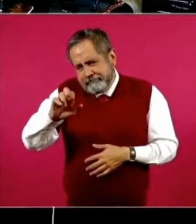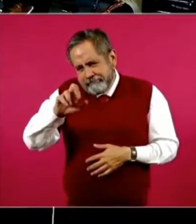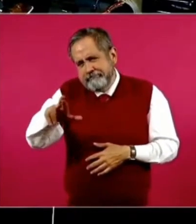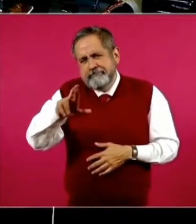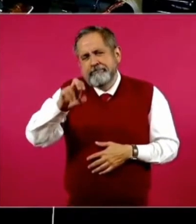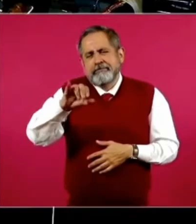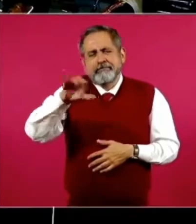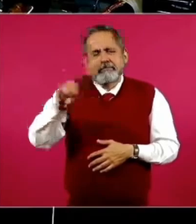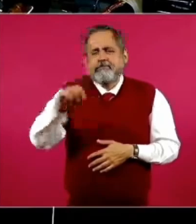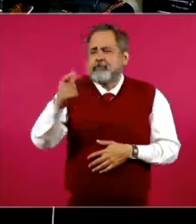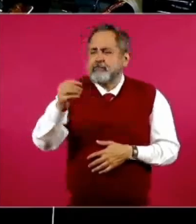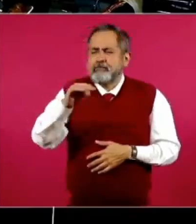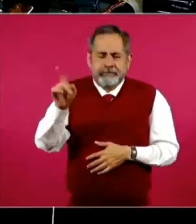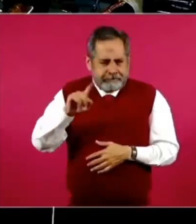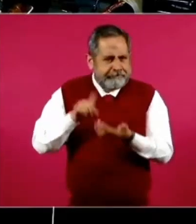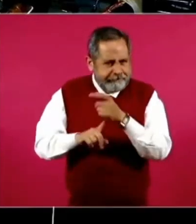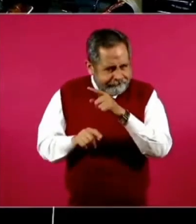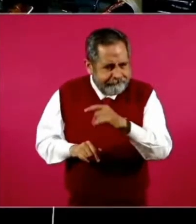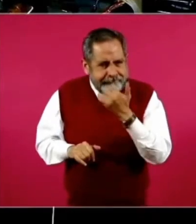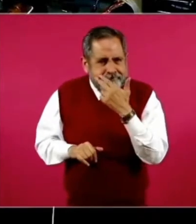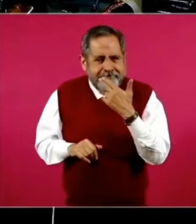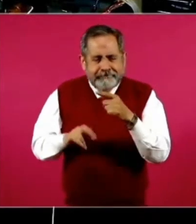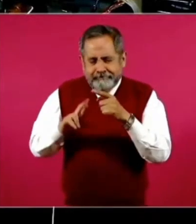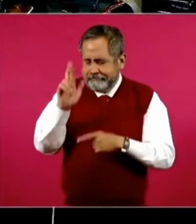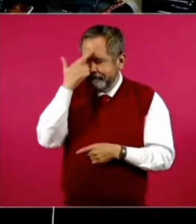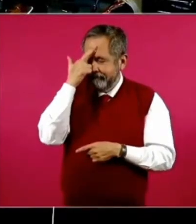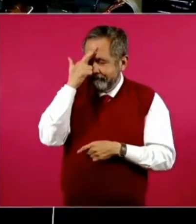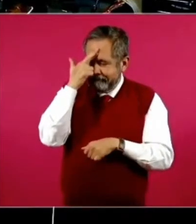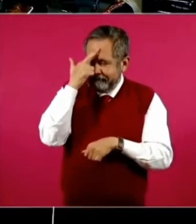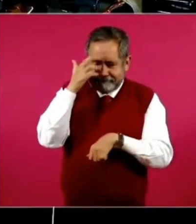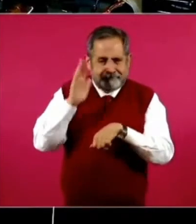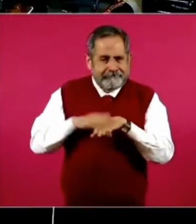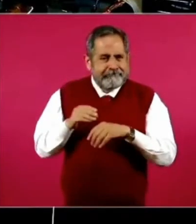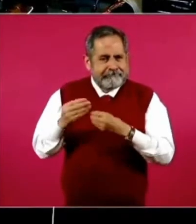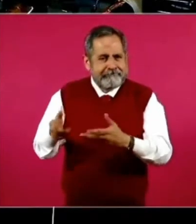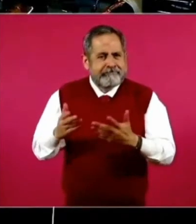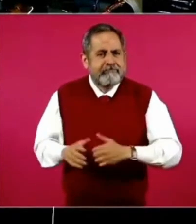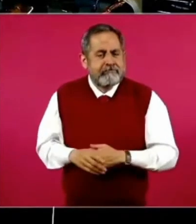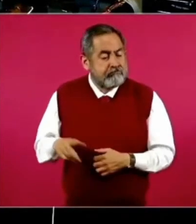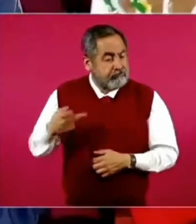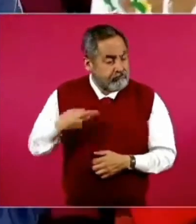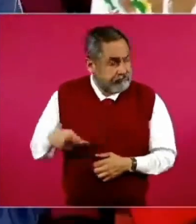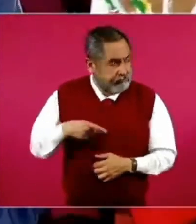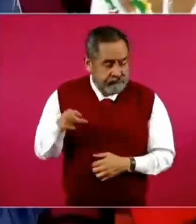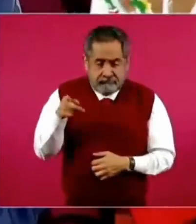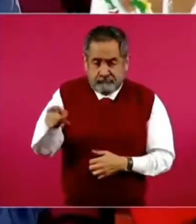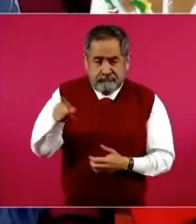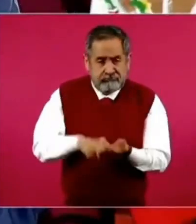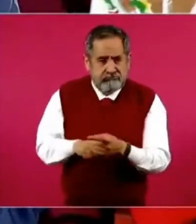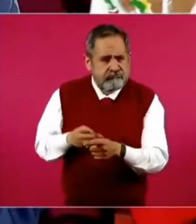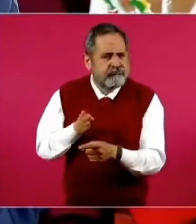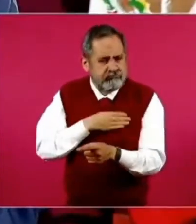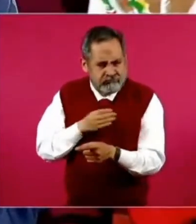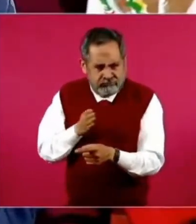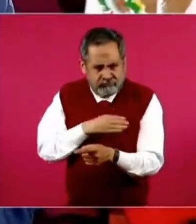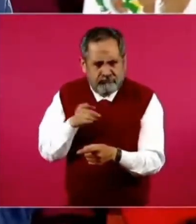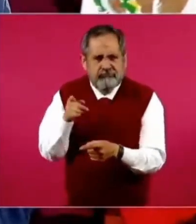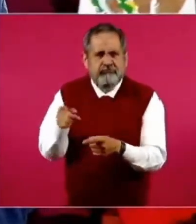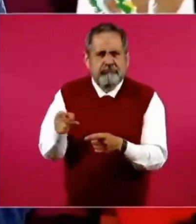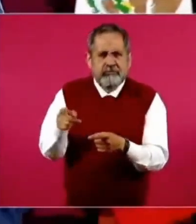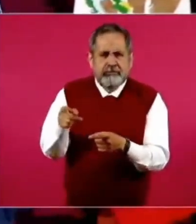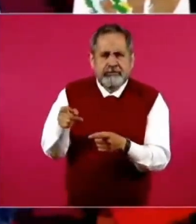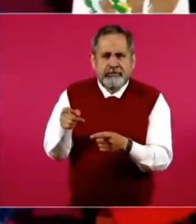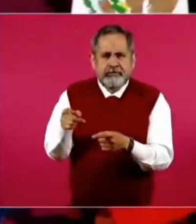Javier Rojo Gómez. Sirve para recordarlo porque era una gente buena que